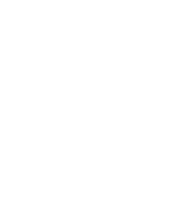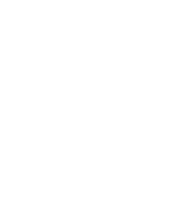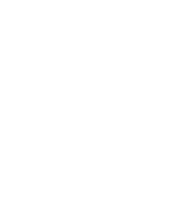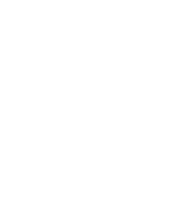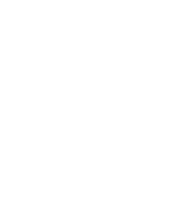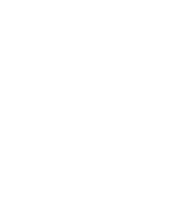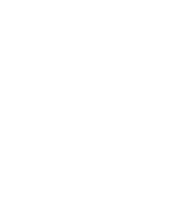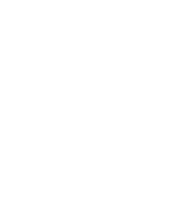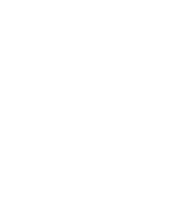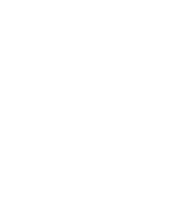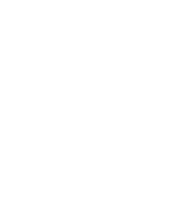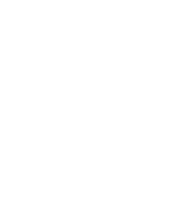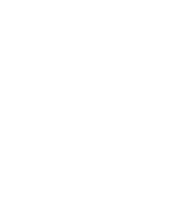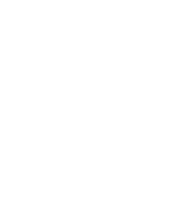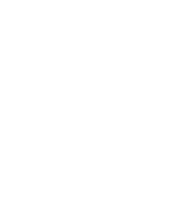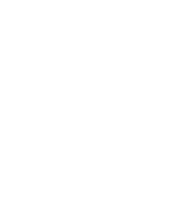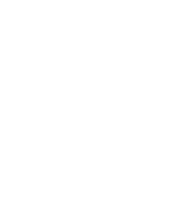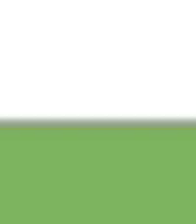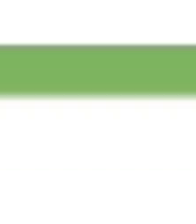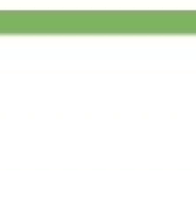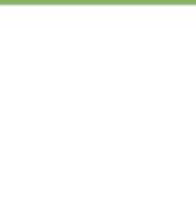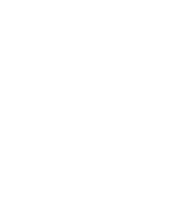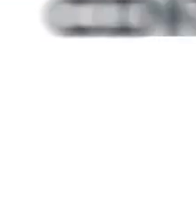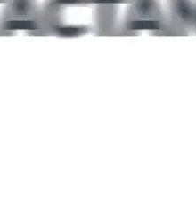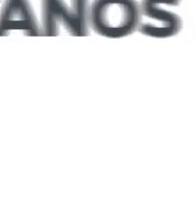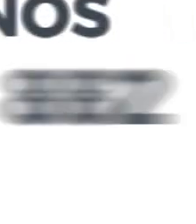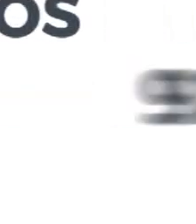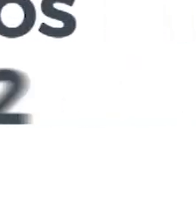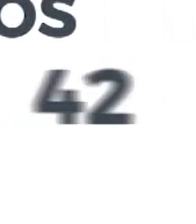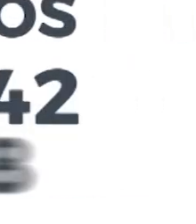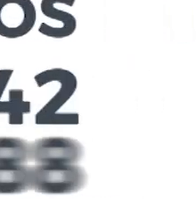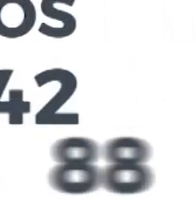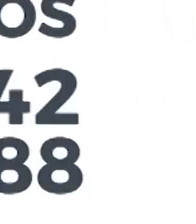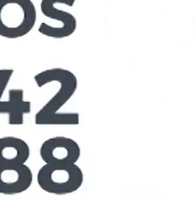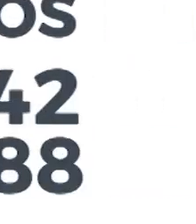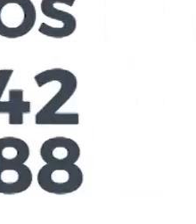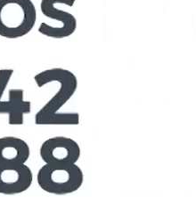aceptamos reportados en Datacrédito. Contáctenos al